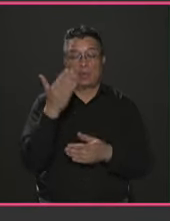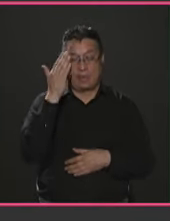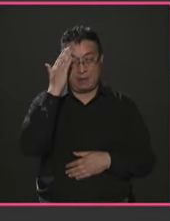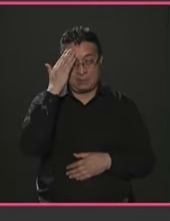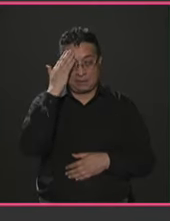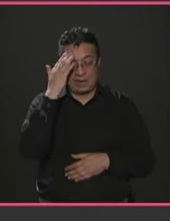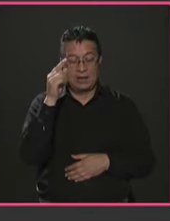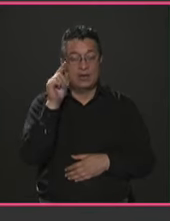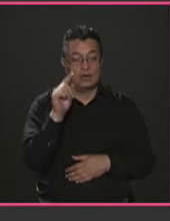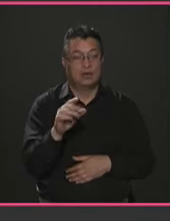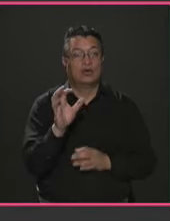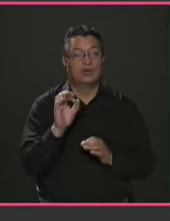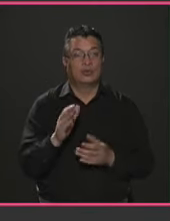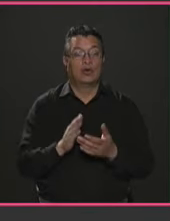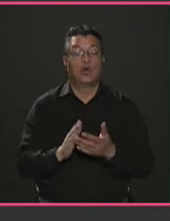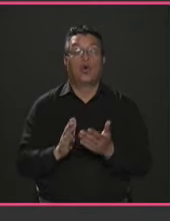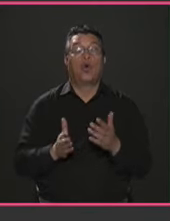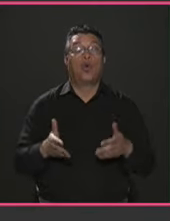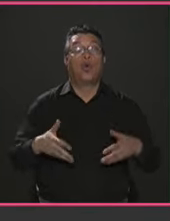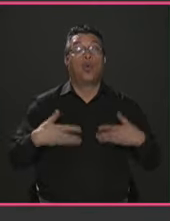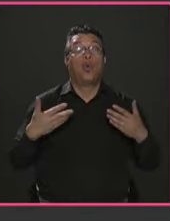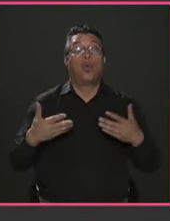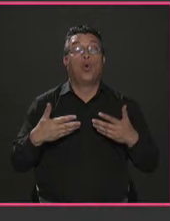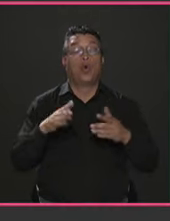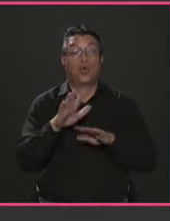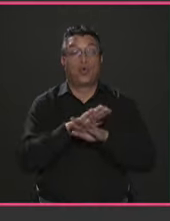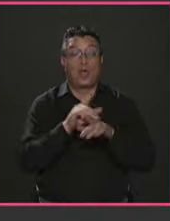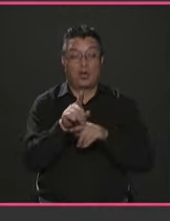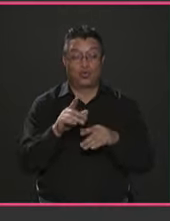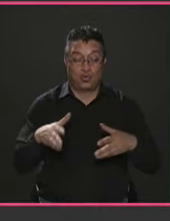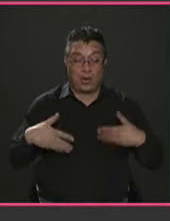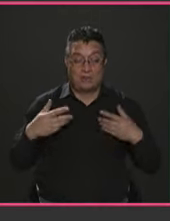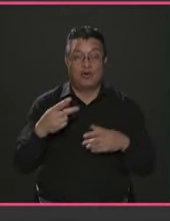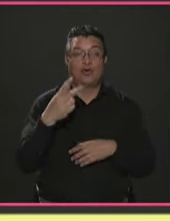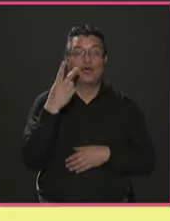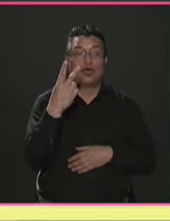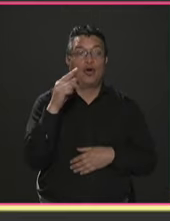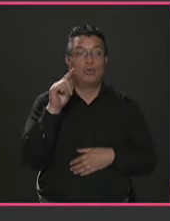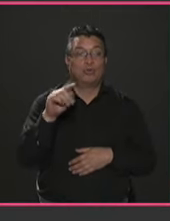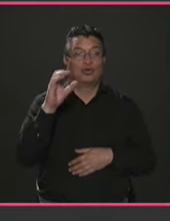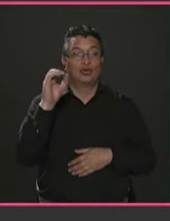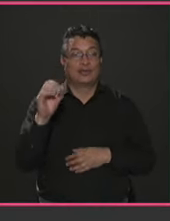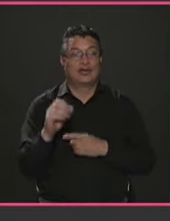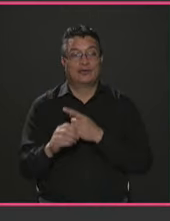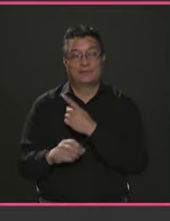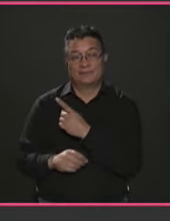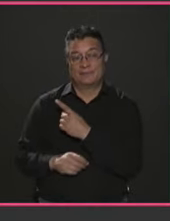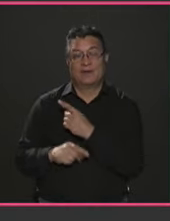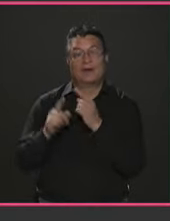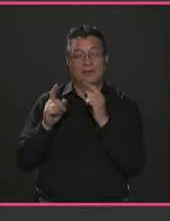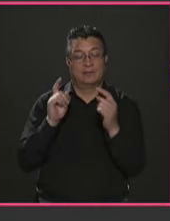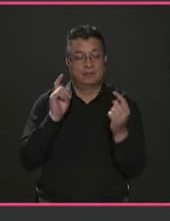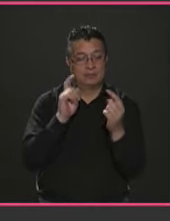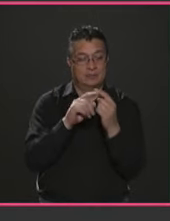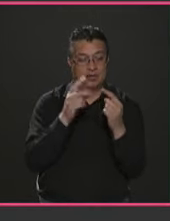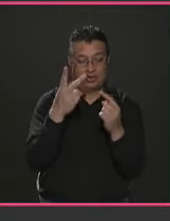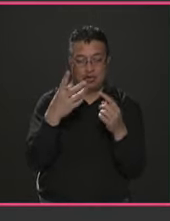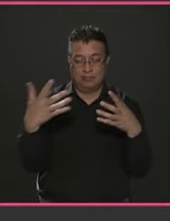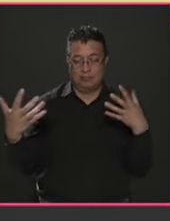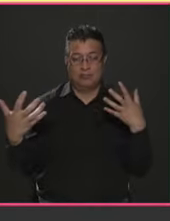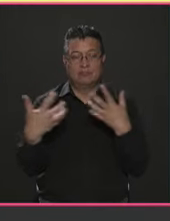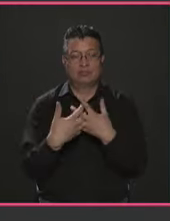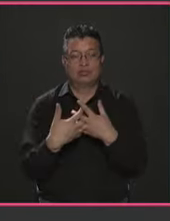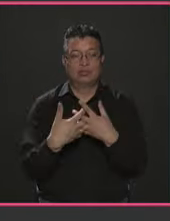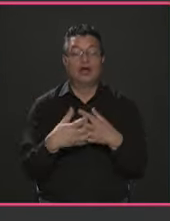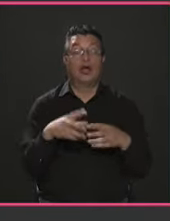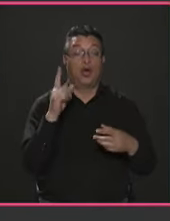así como vino cuida tu ánimo do punto c0 que ahí ustedes lo pueden ver y conectamos las dos cosas